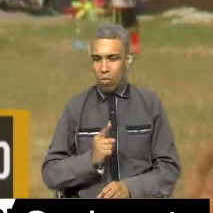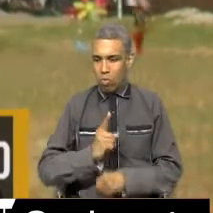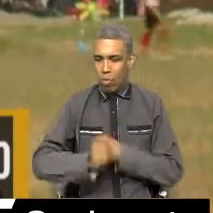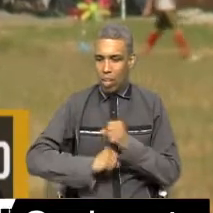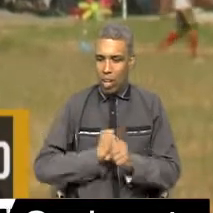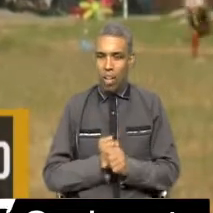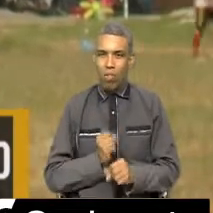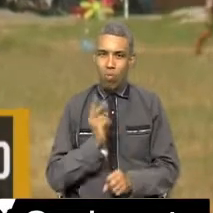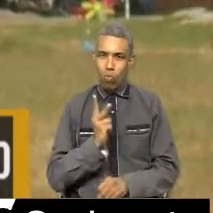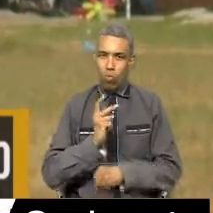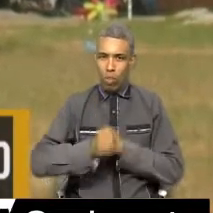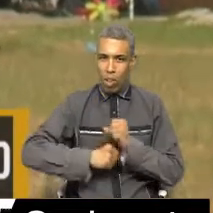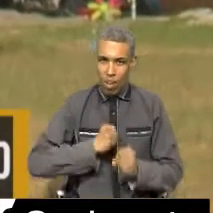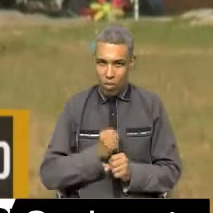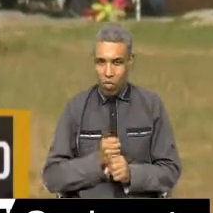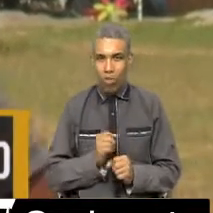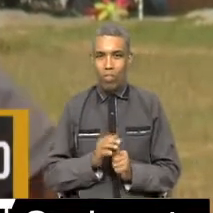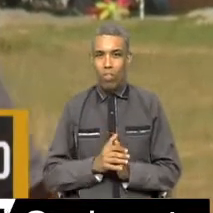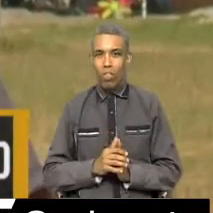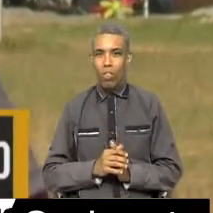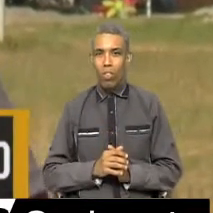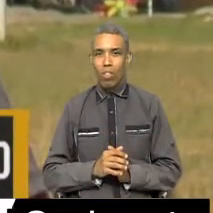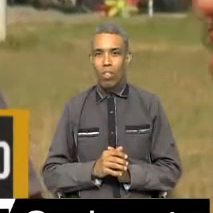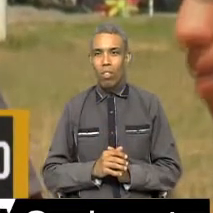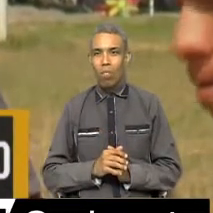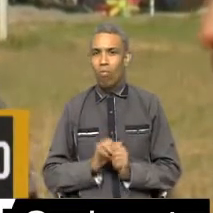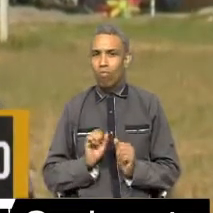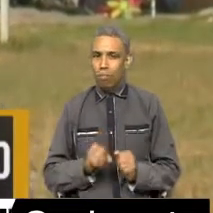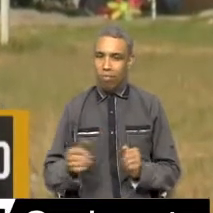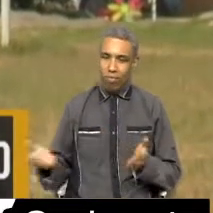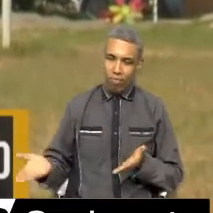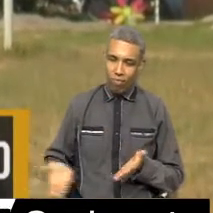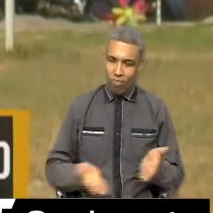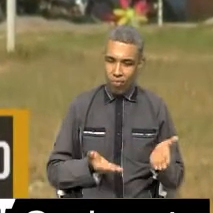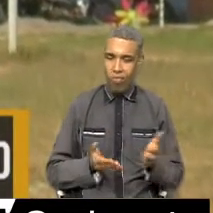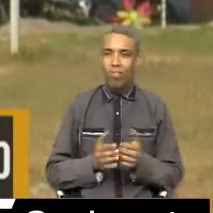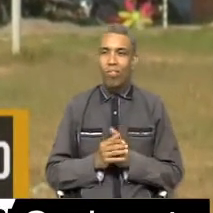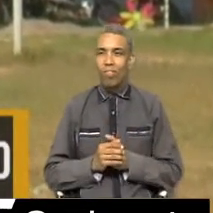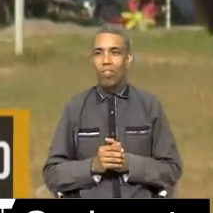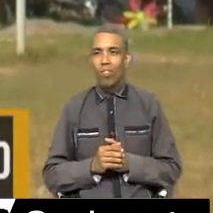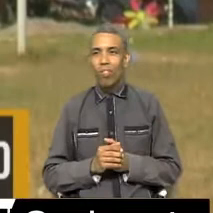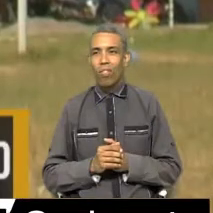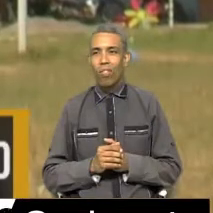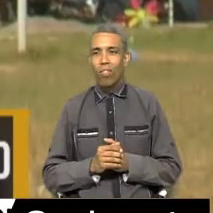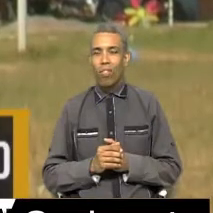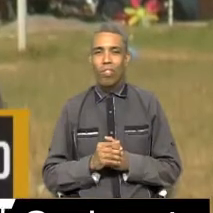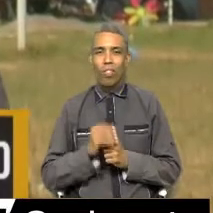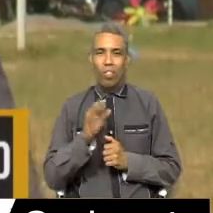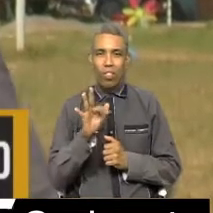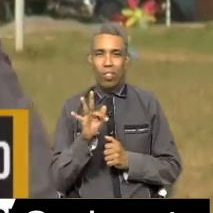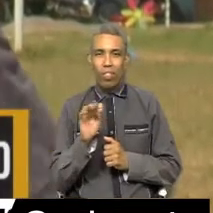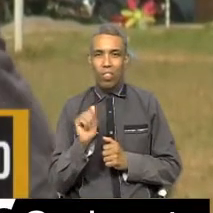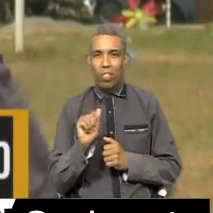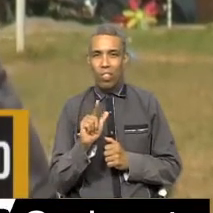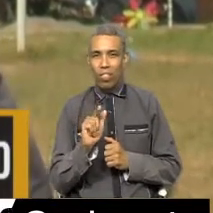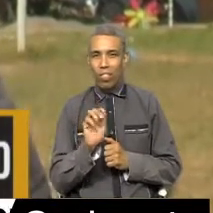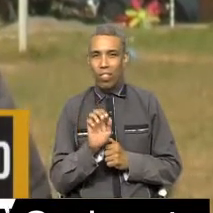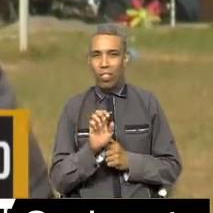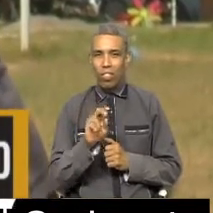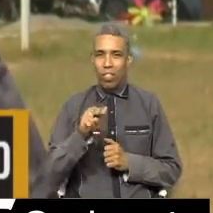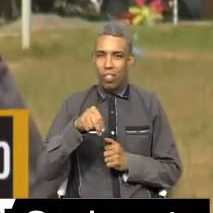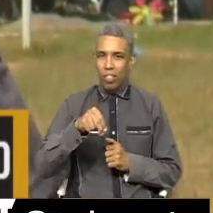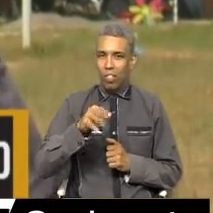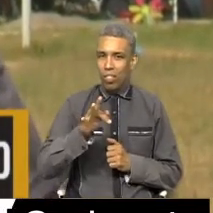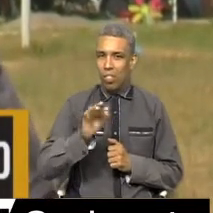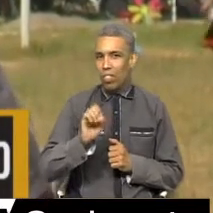Y lo importante de esto es que se integren, que se vayan integrando cada día. Lo mismo con el grupo de talentos que vengo trabajando con ellos también